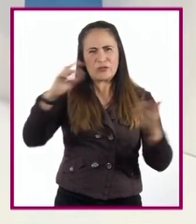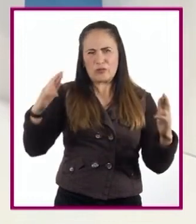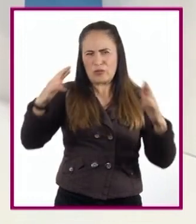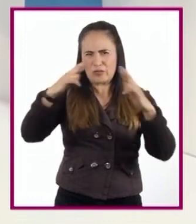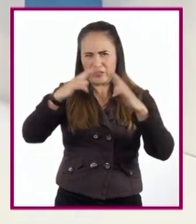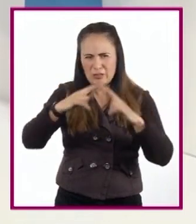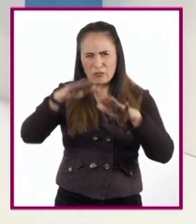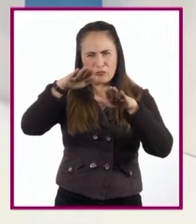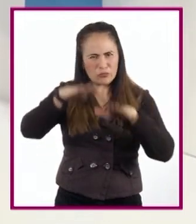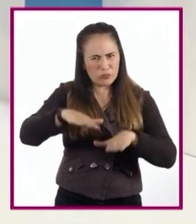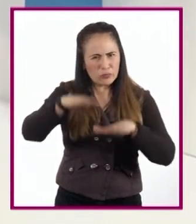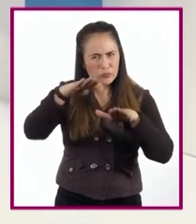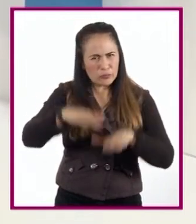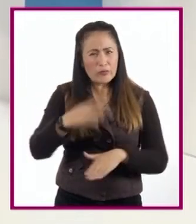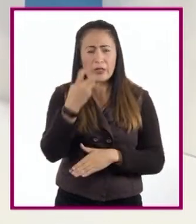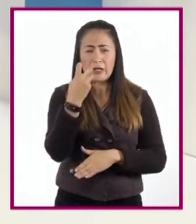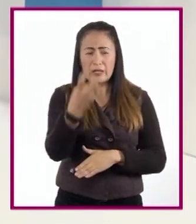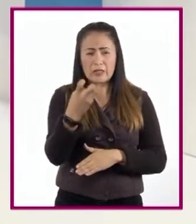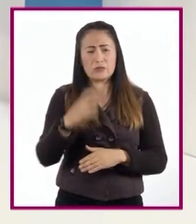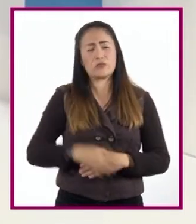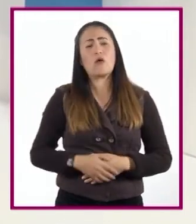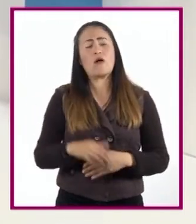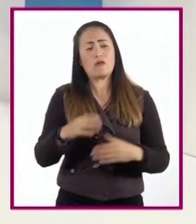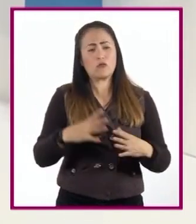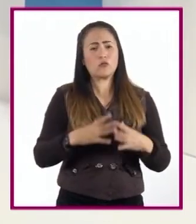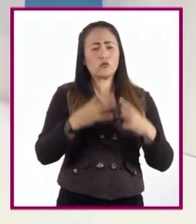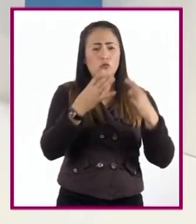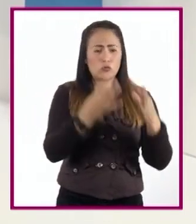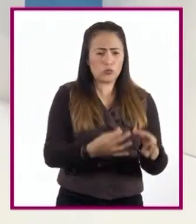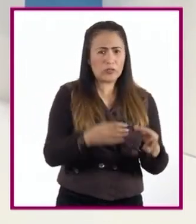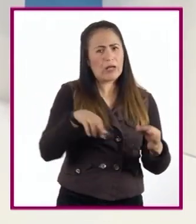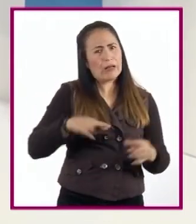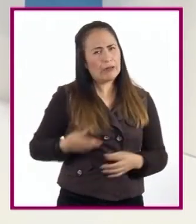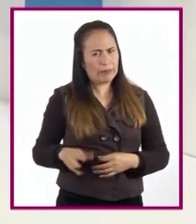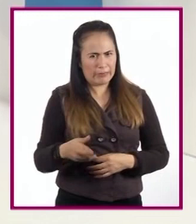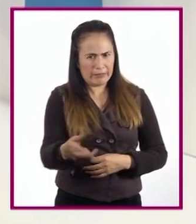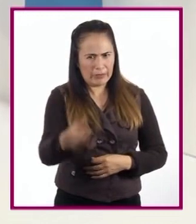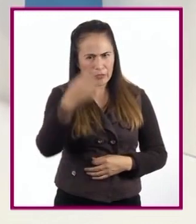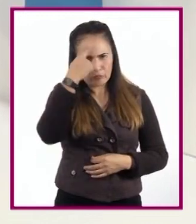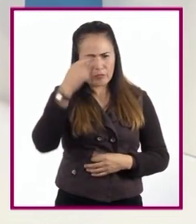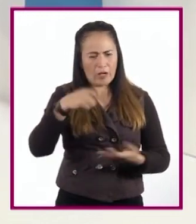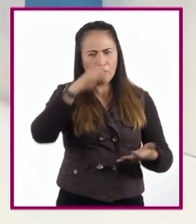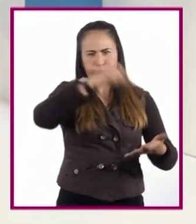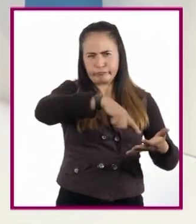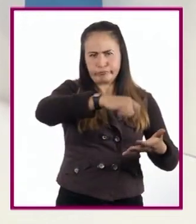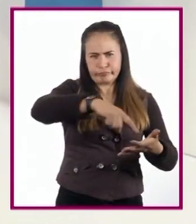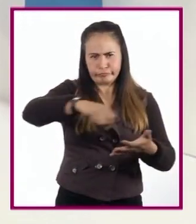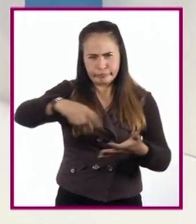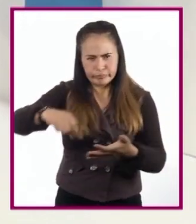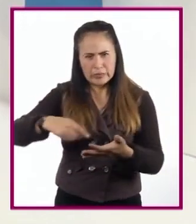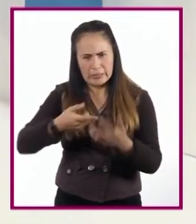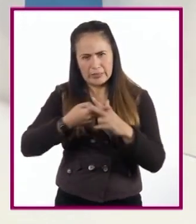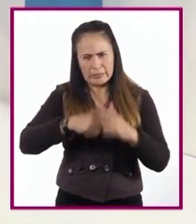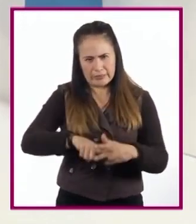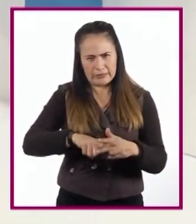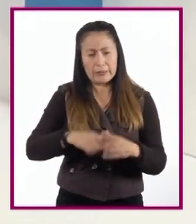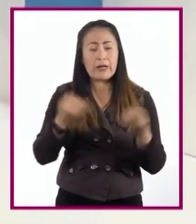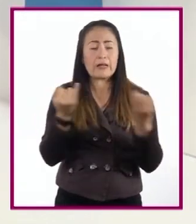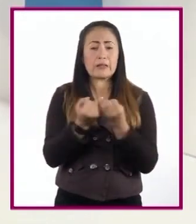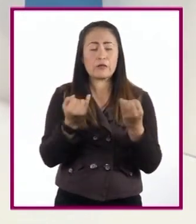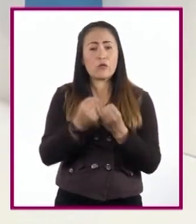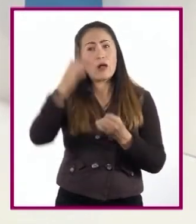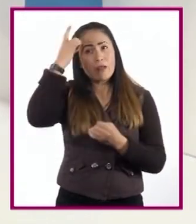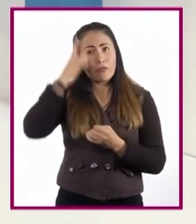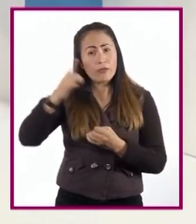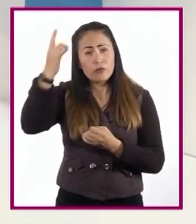hecho de que las civilizaciones comenzaran a asentarse cerca de ríos para desarrollar la agricultura y la importancia que tuvieron algunos